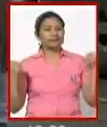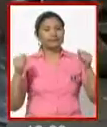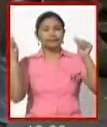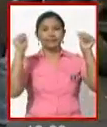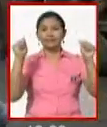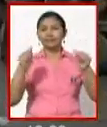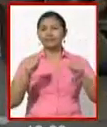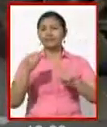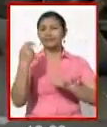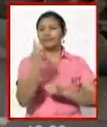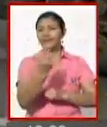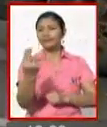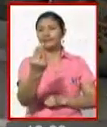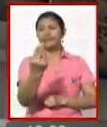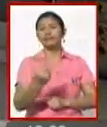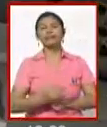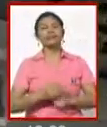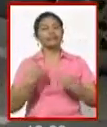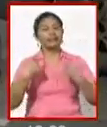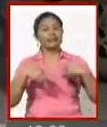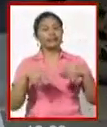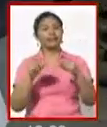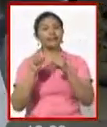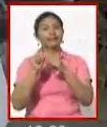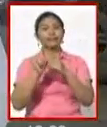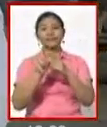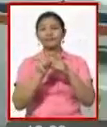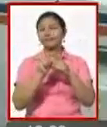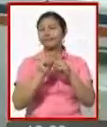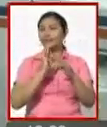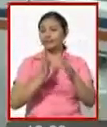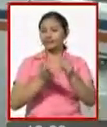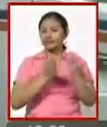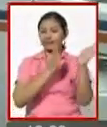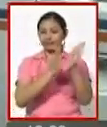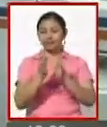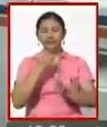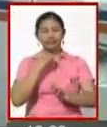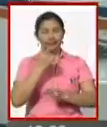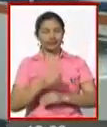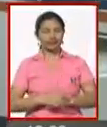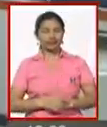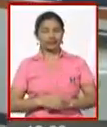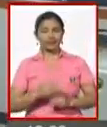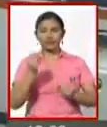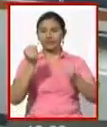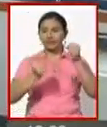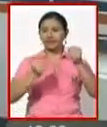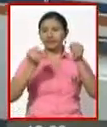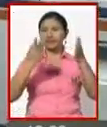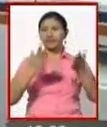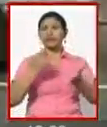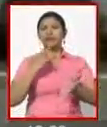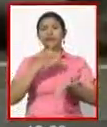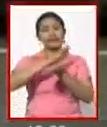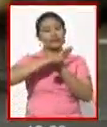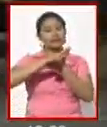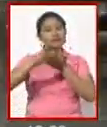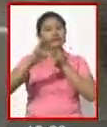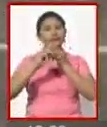que repartido de dos en dos vamos a ir ya con mensajes más estructurados y decirle a los señores los micros que deben hacer sus